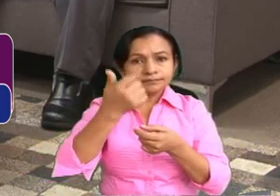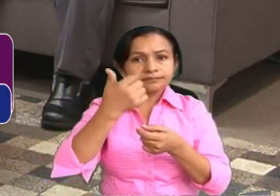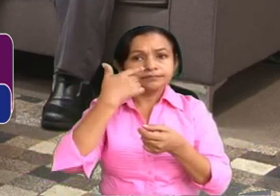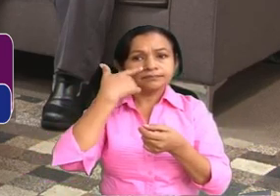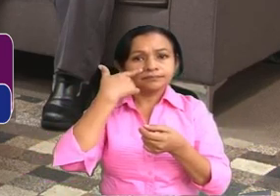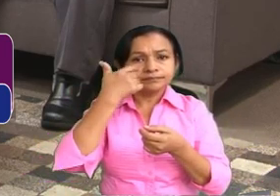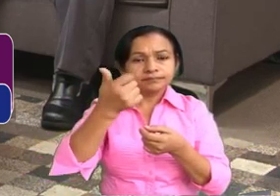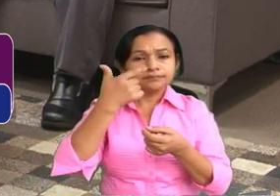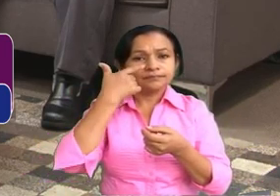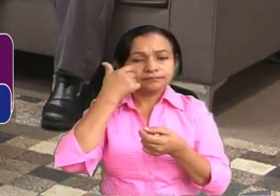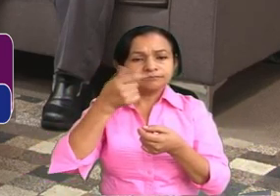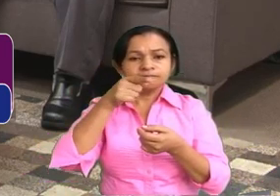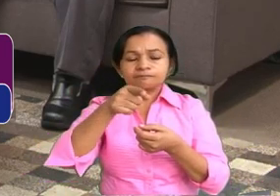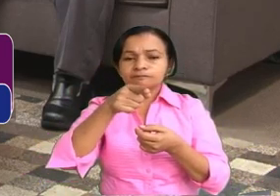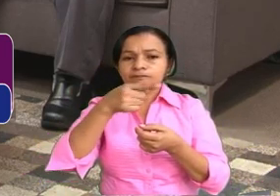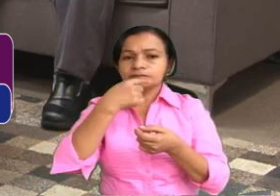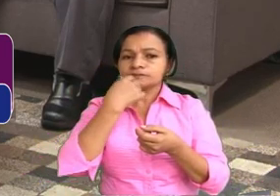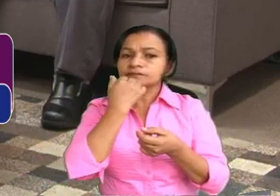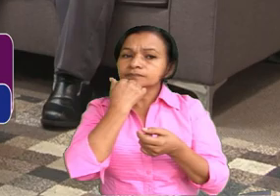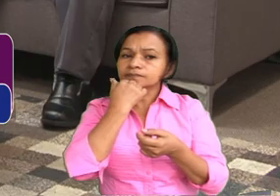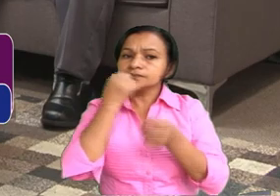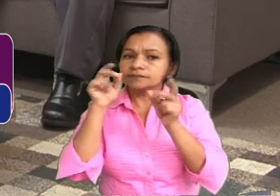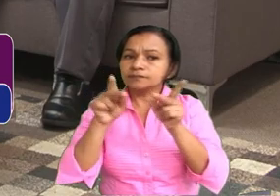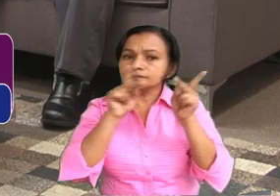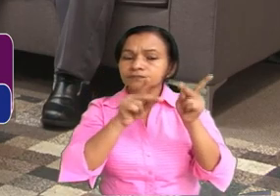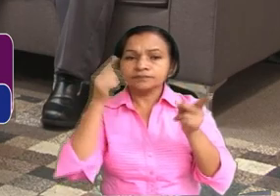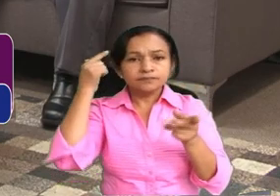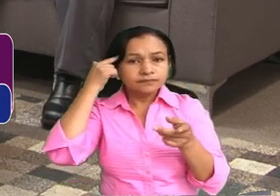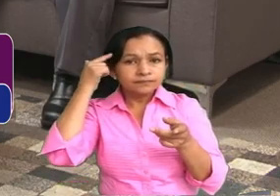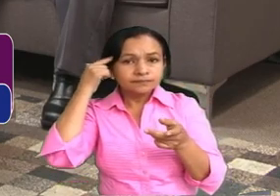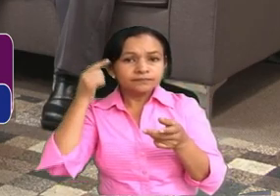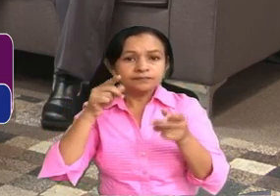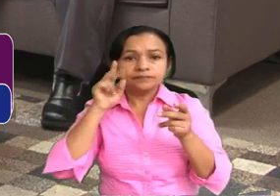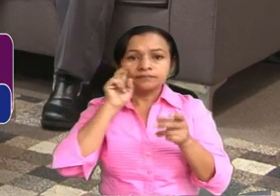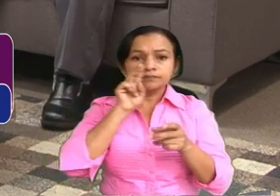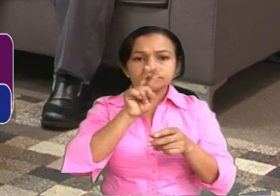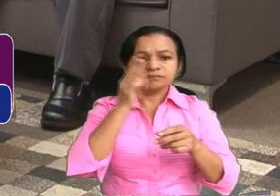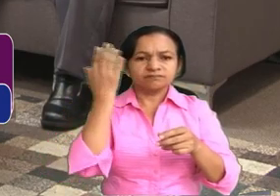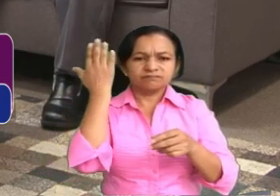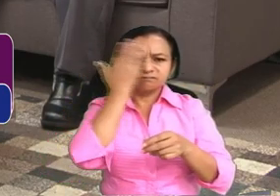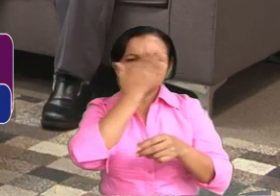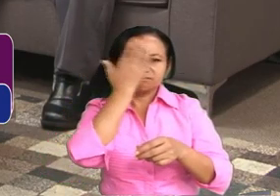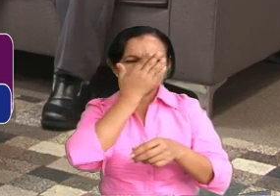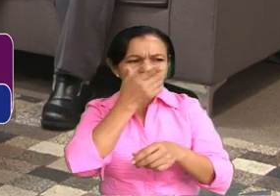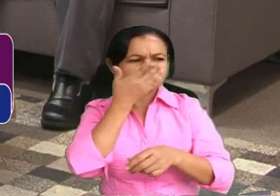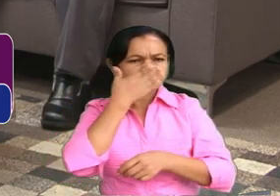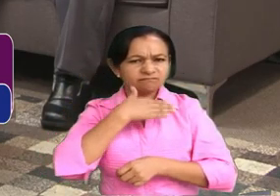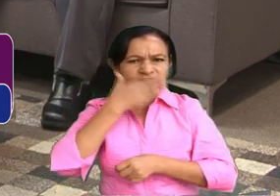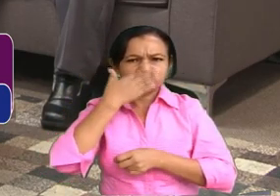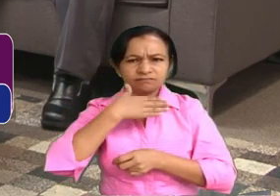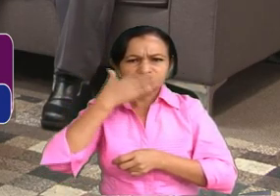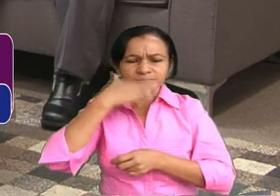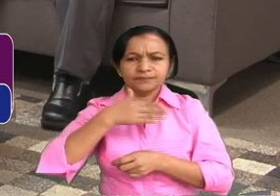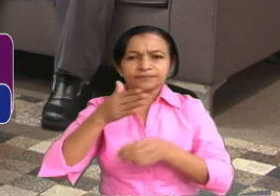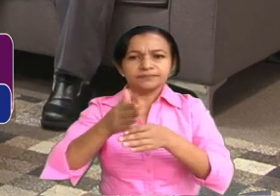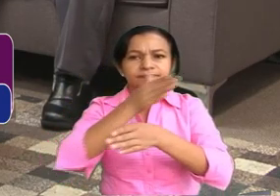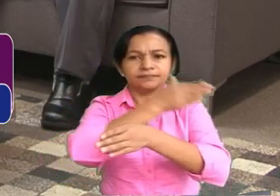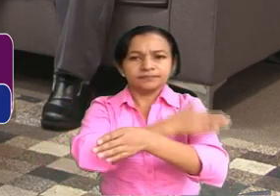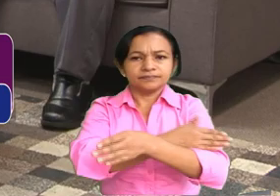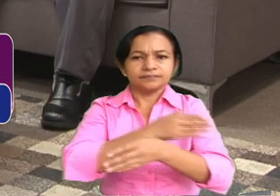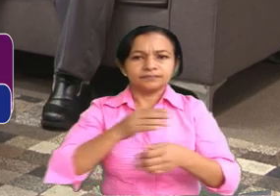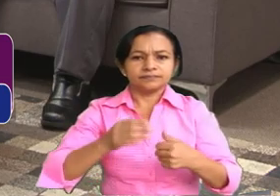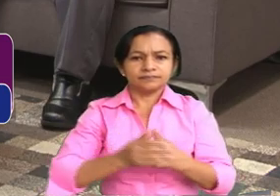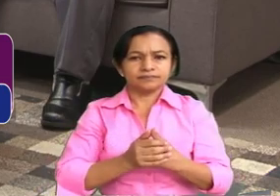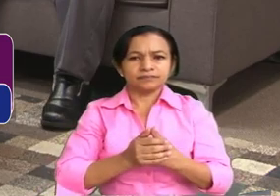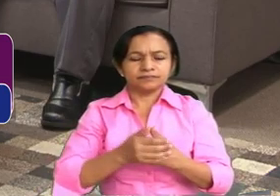quitando mitos. Porque si miramos todo lo negro es lo malo. Aquí se decía, había un dicho que